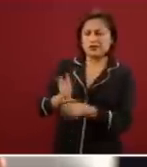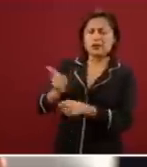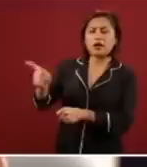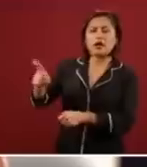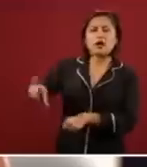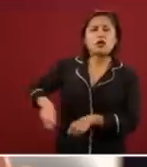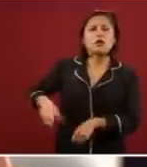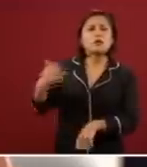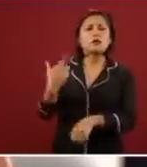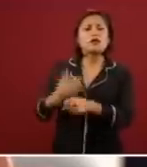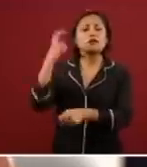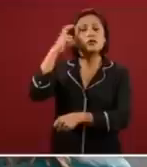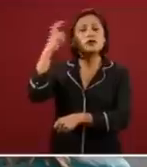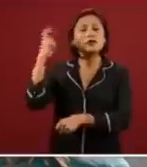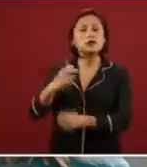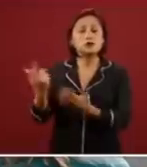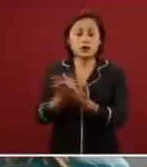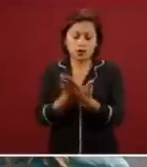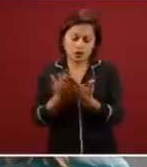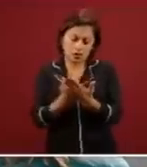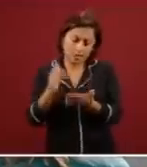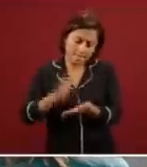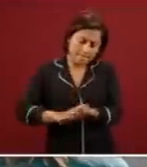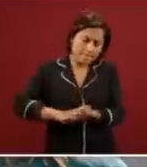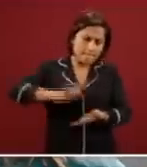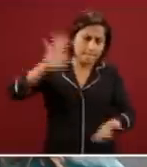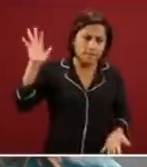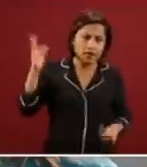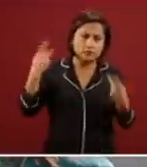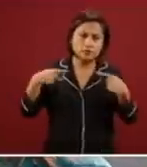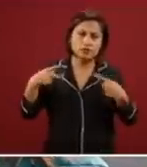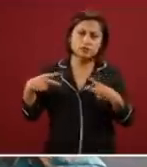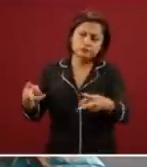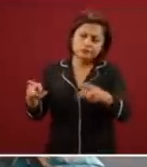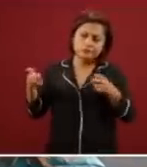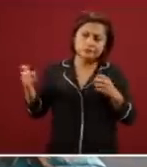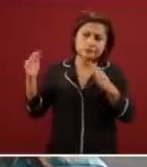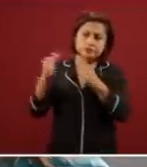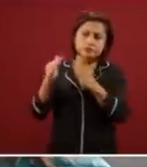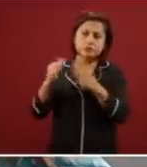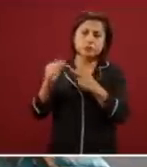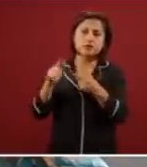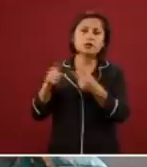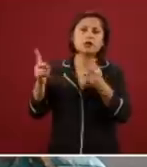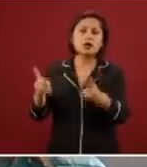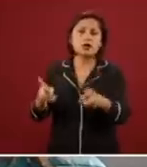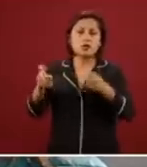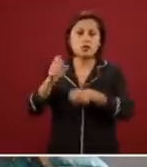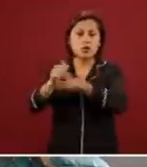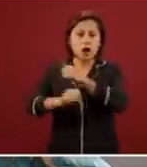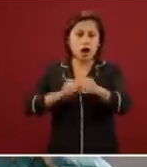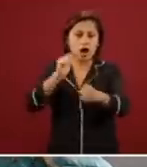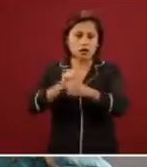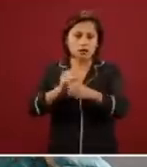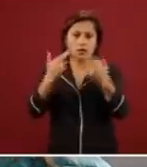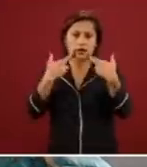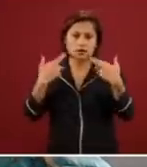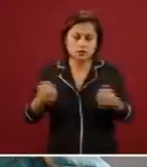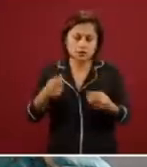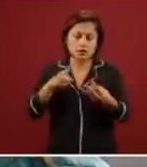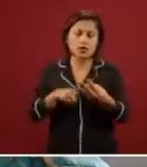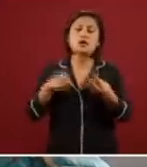las cifras de robos de casa habitación, robo de animales en engorda y robo de